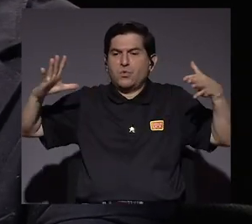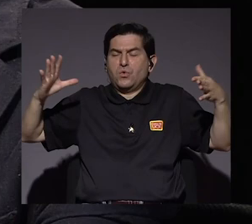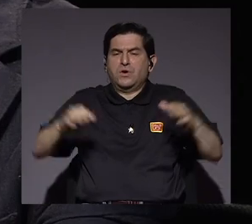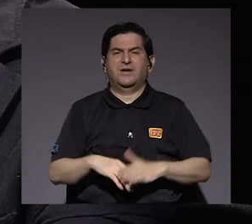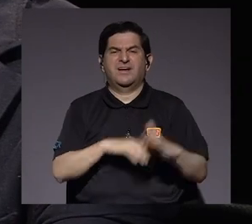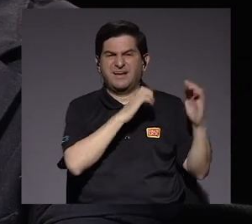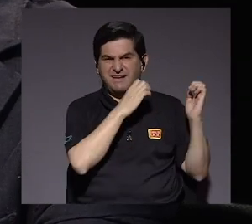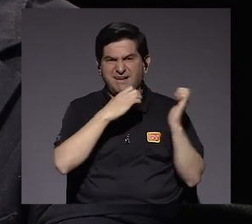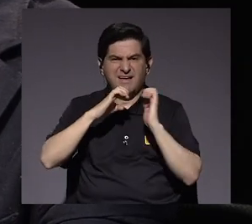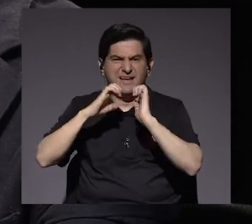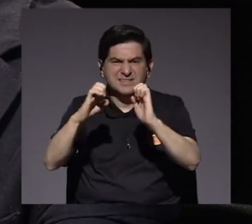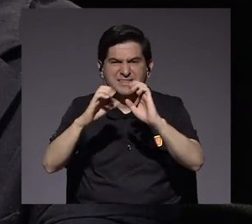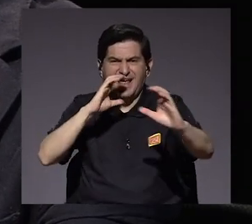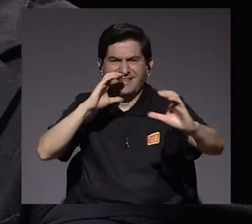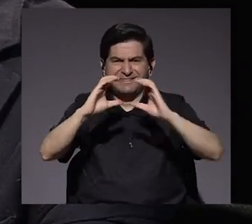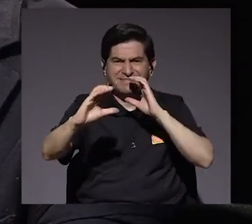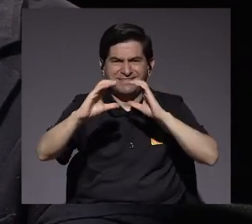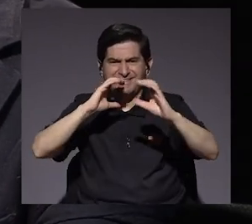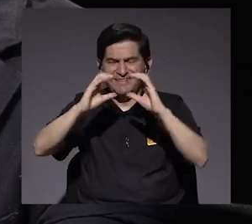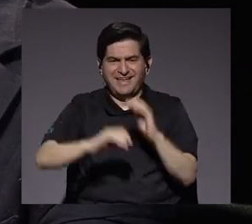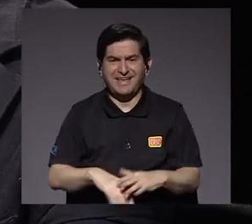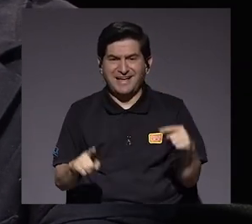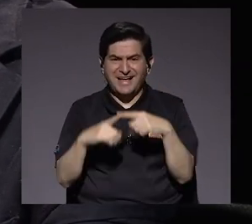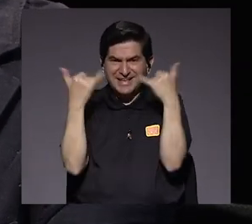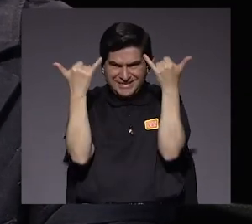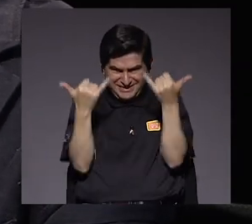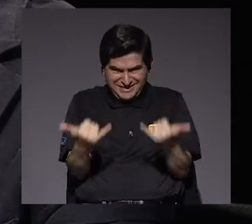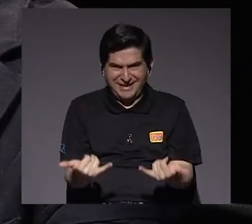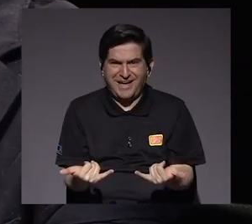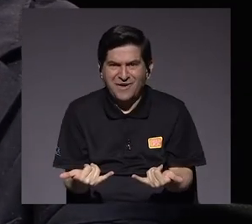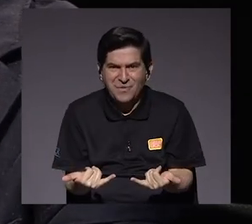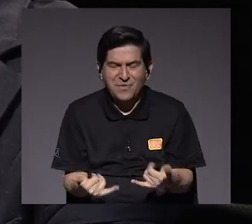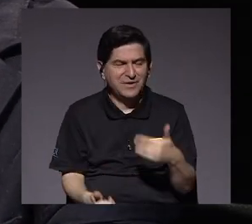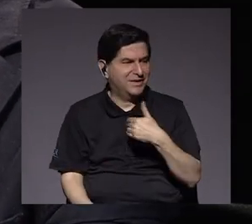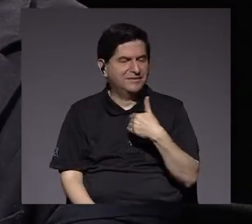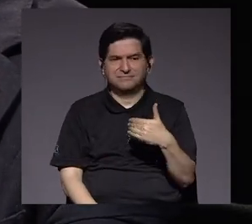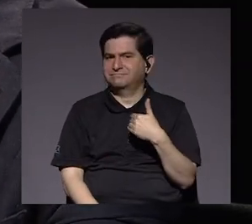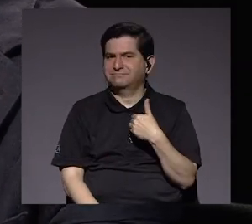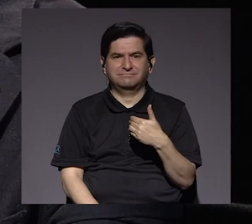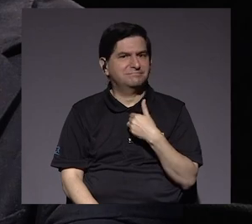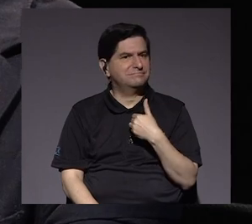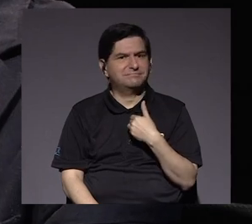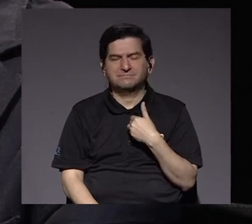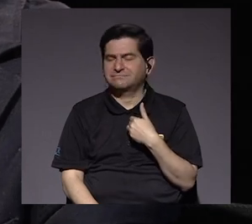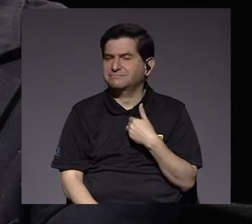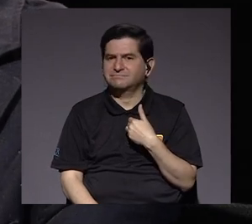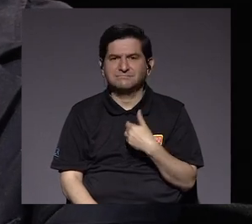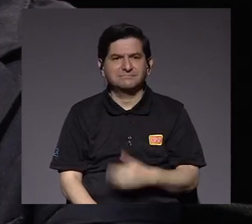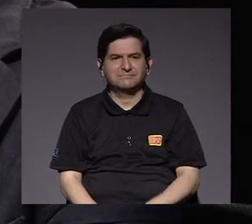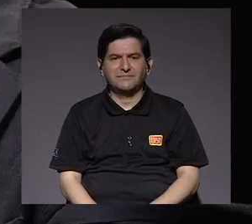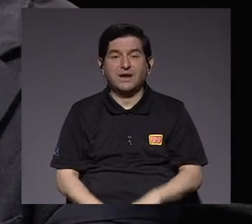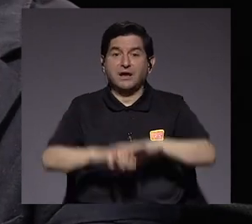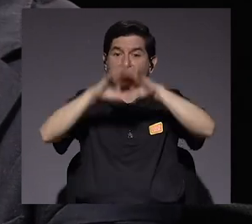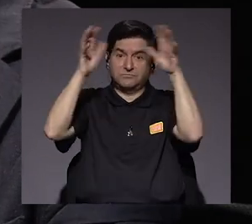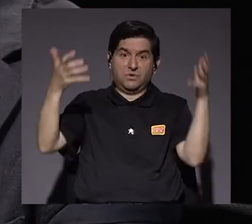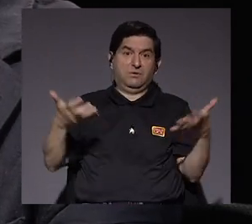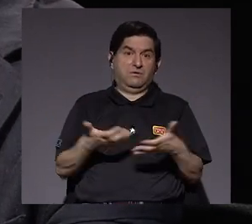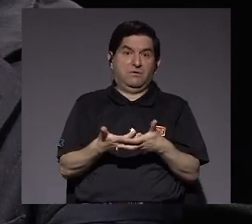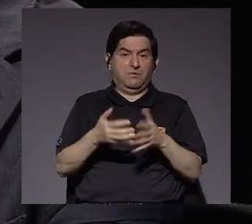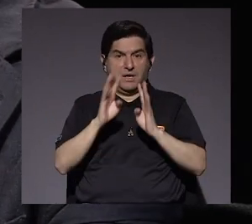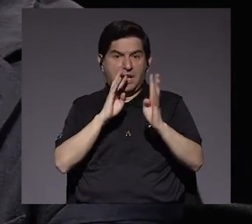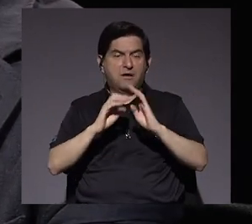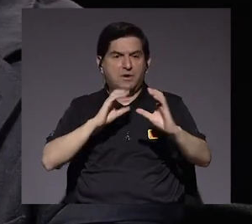como estrategia de comunicación hasta el momento no la ha habido. Entonces, en términos globales, cuando uno